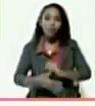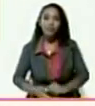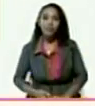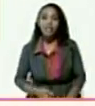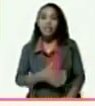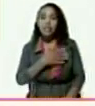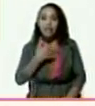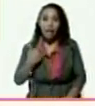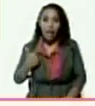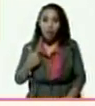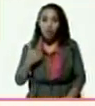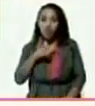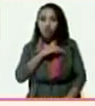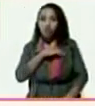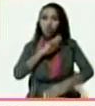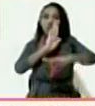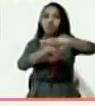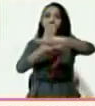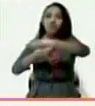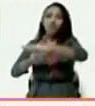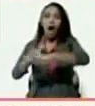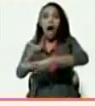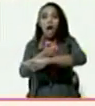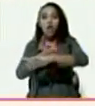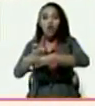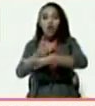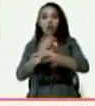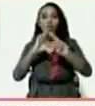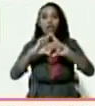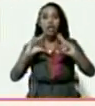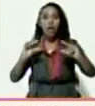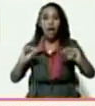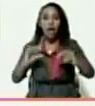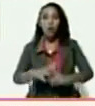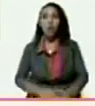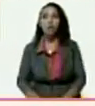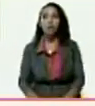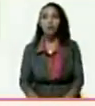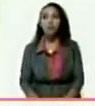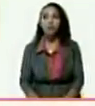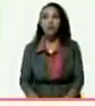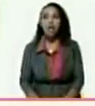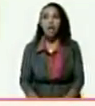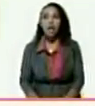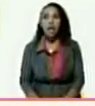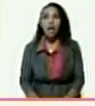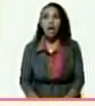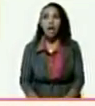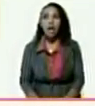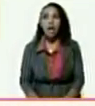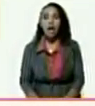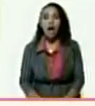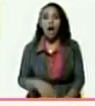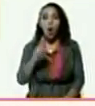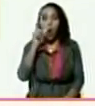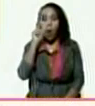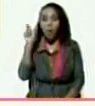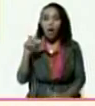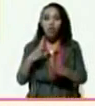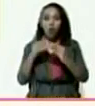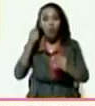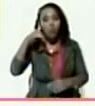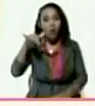Queremos manifestar al gobierno de Nicaragua, compañero Daniel, a Rosario, a todo el pueblo de